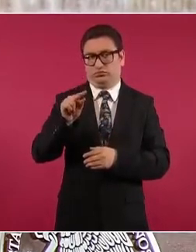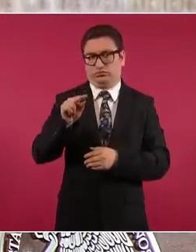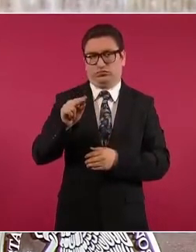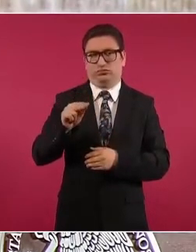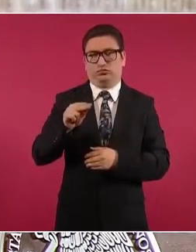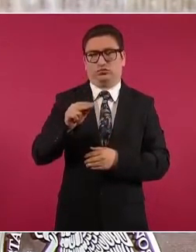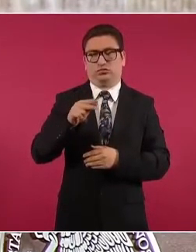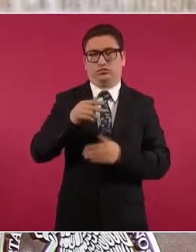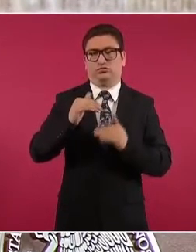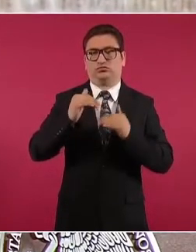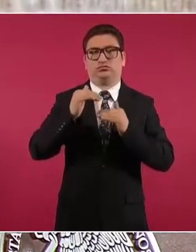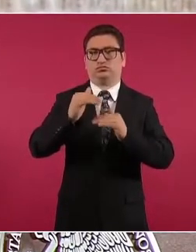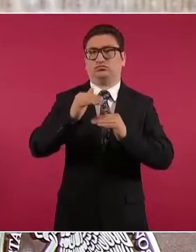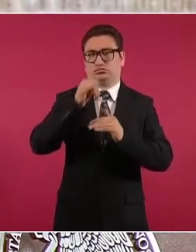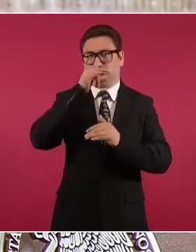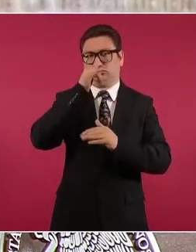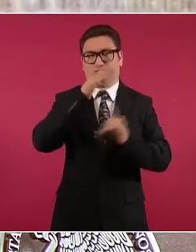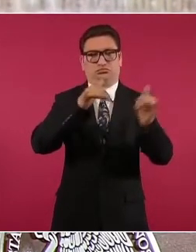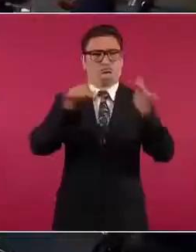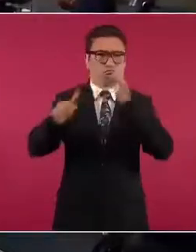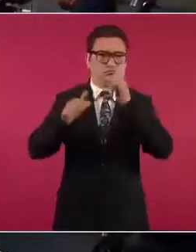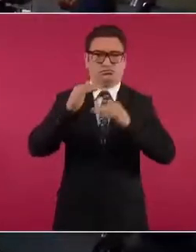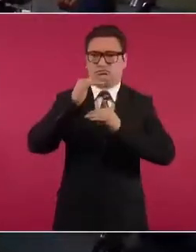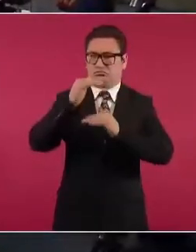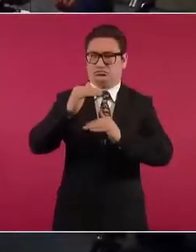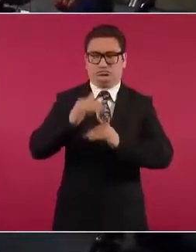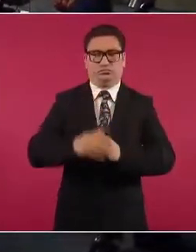Hasta los insultos.